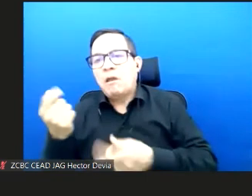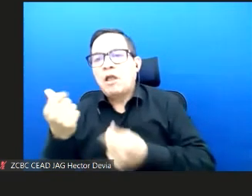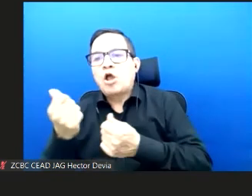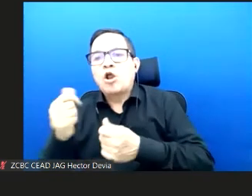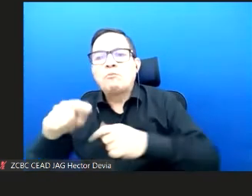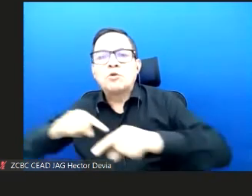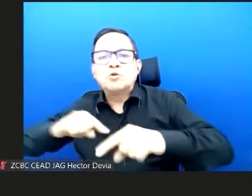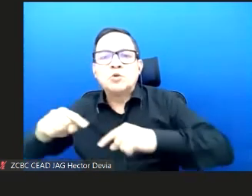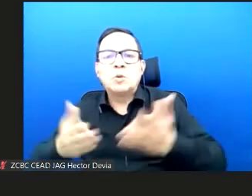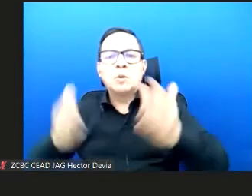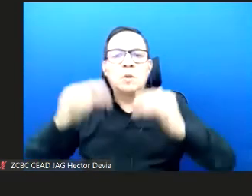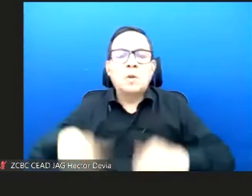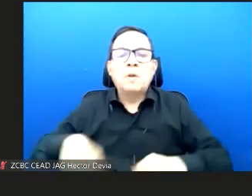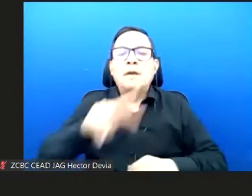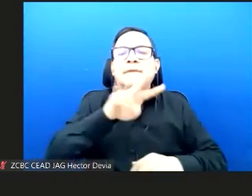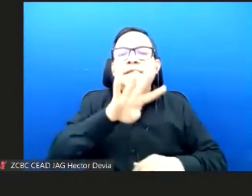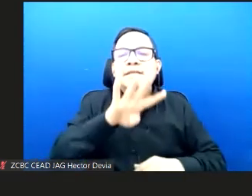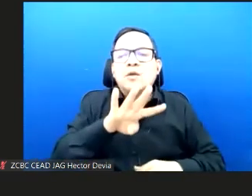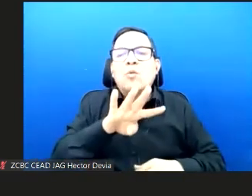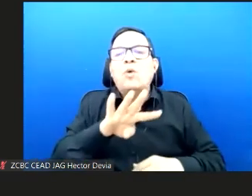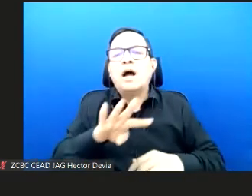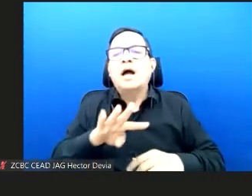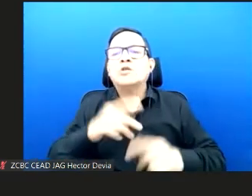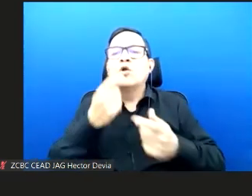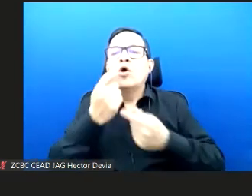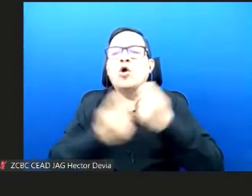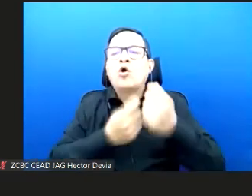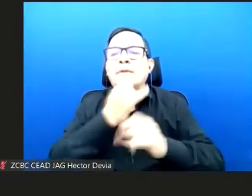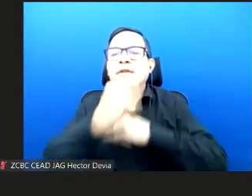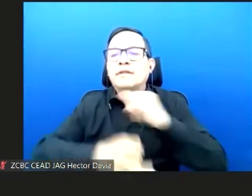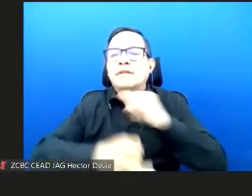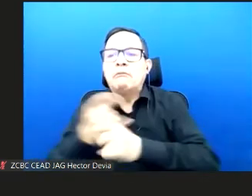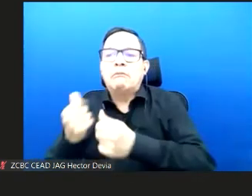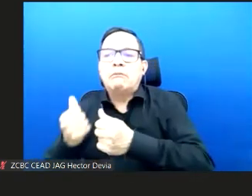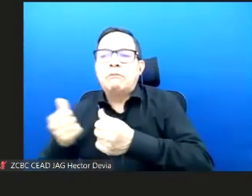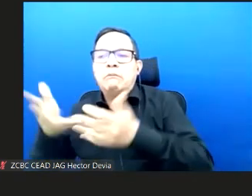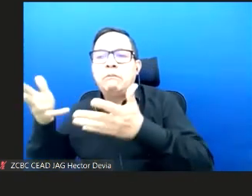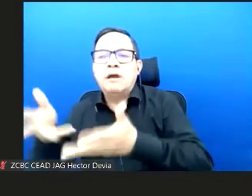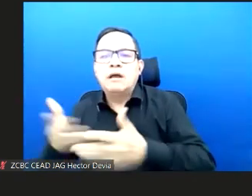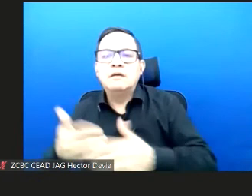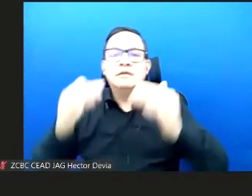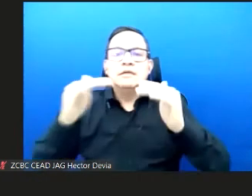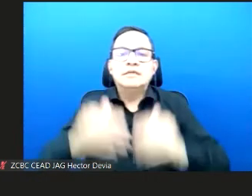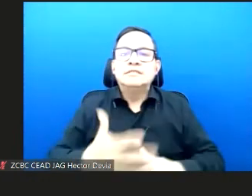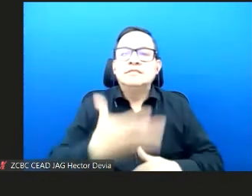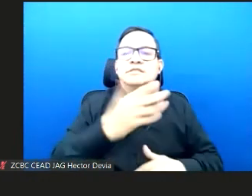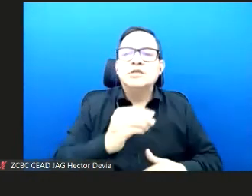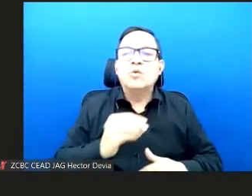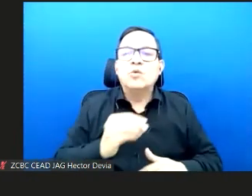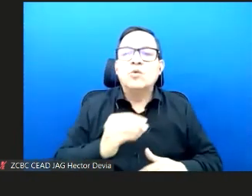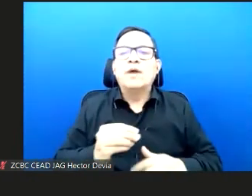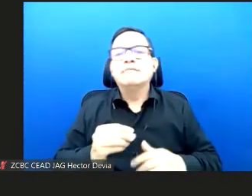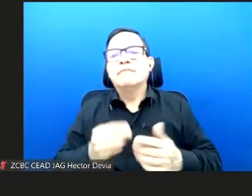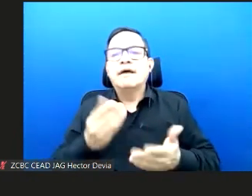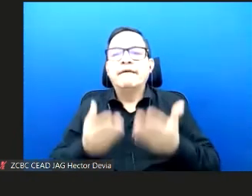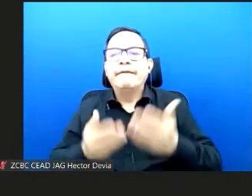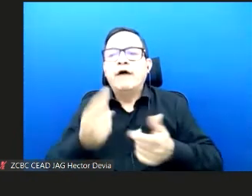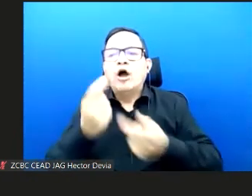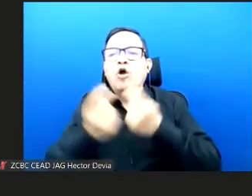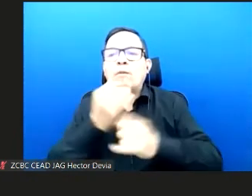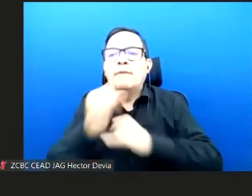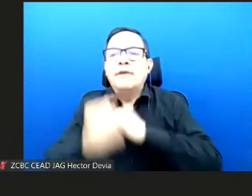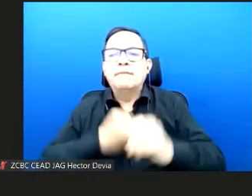24 perdieron comercio internacional y economía solidaria, 50 perdieron comercio internacional, 67